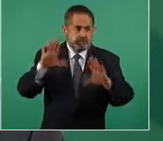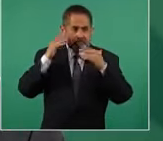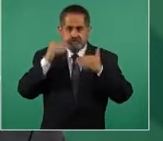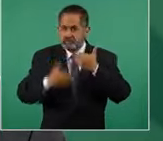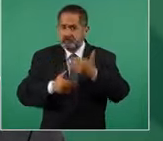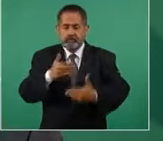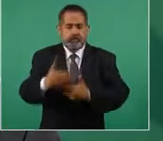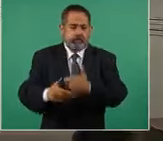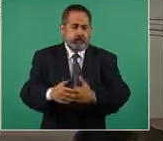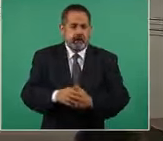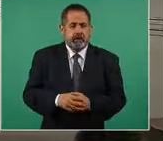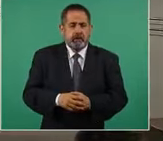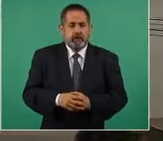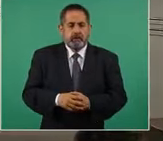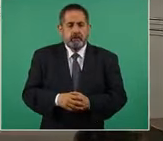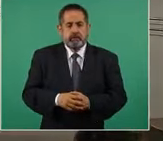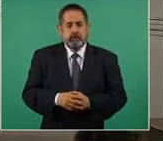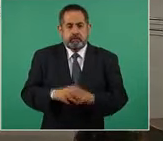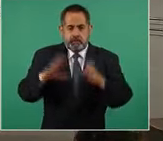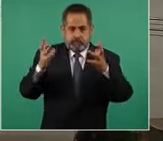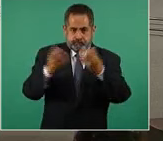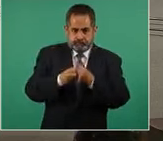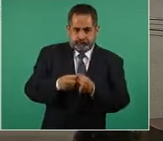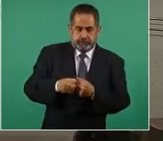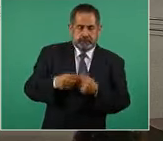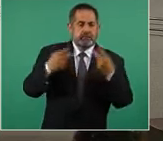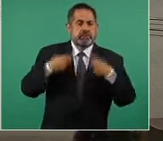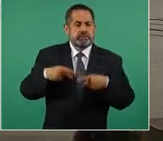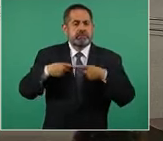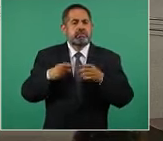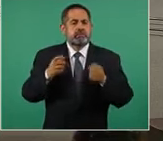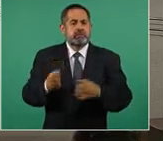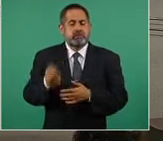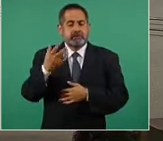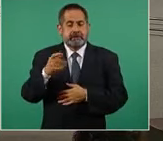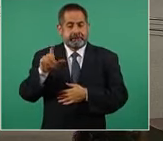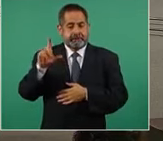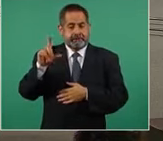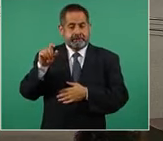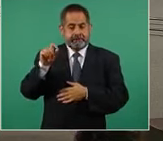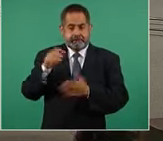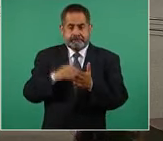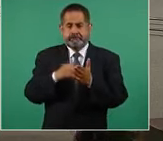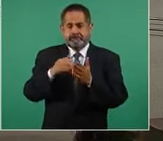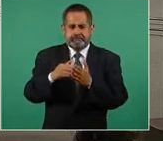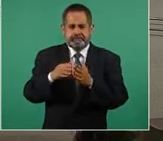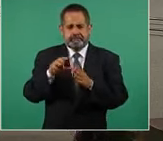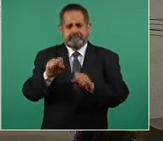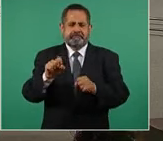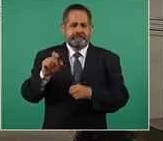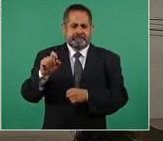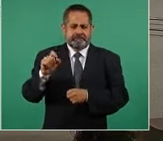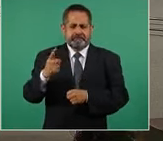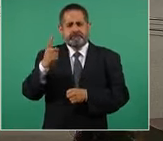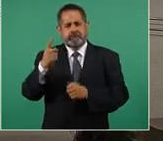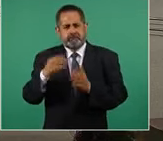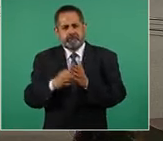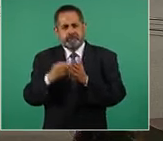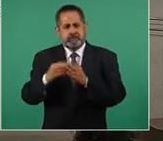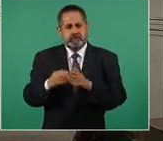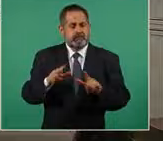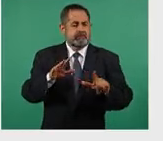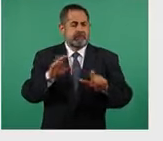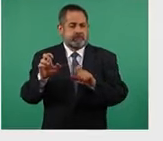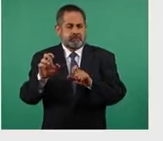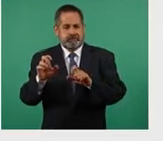vacunación. En la siguiente vemos que son 20 millones las personas que ya están vacunadas, de hecho casi 21 millones,